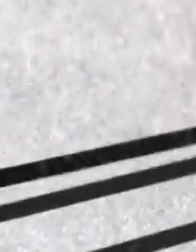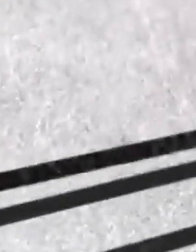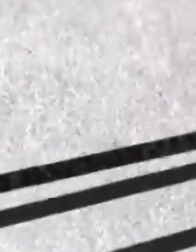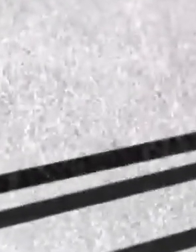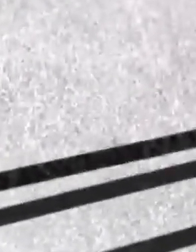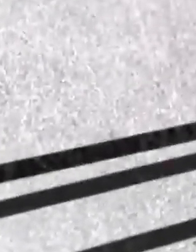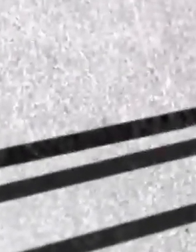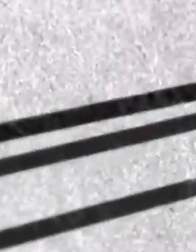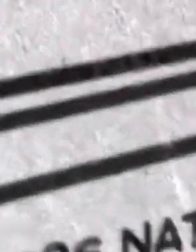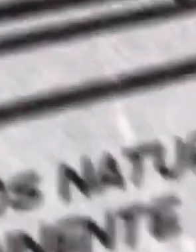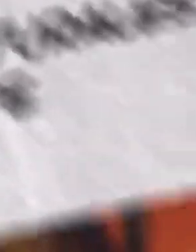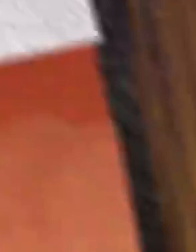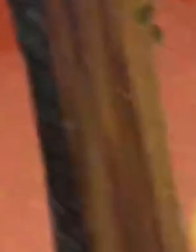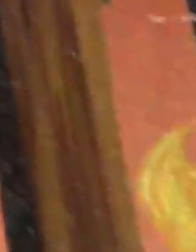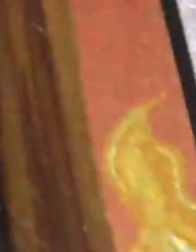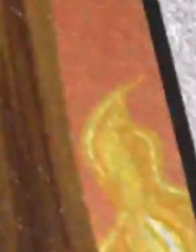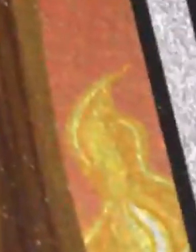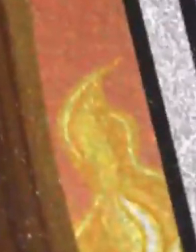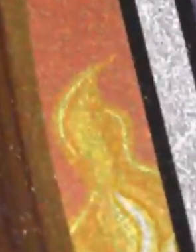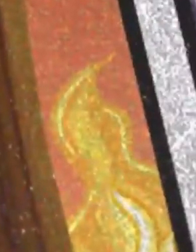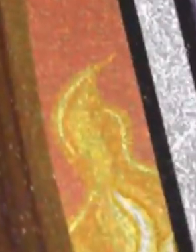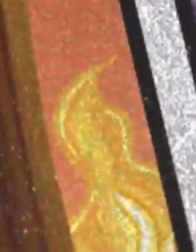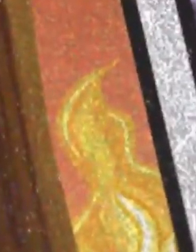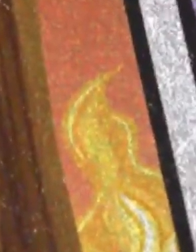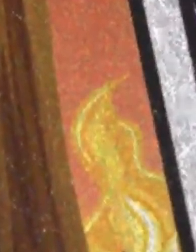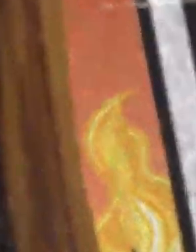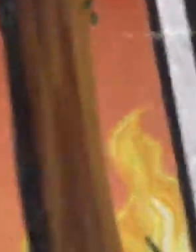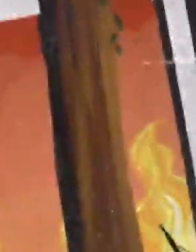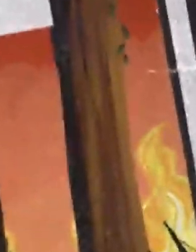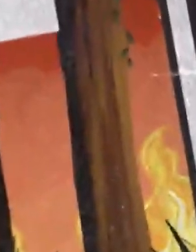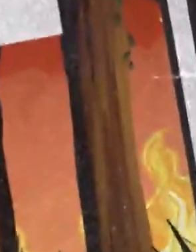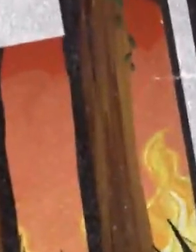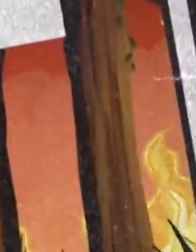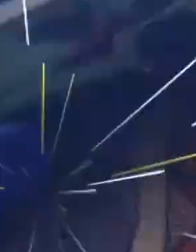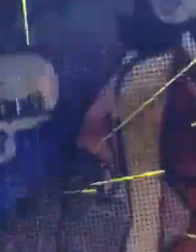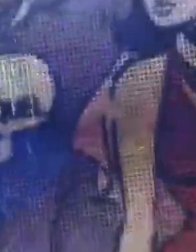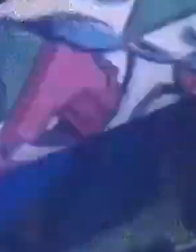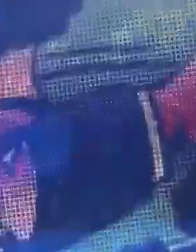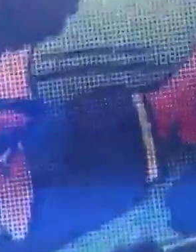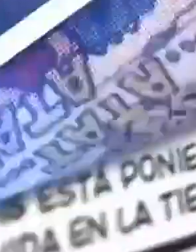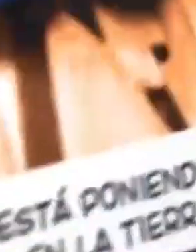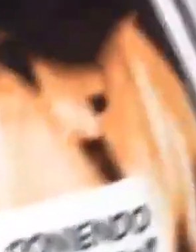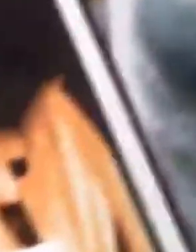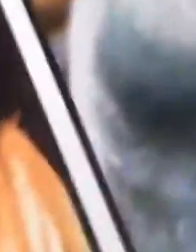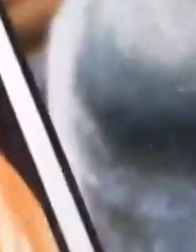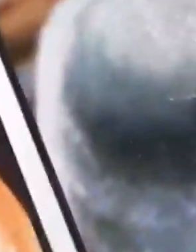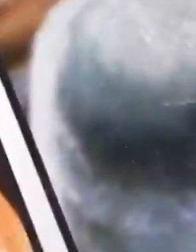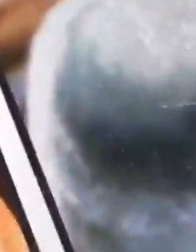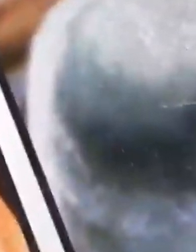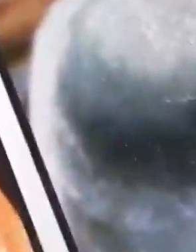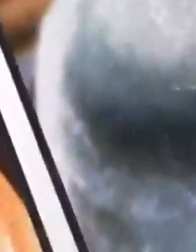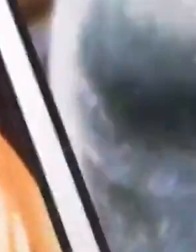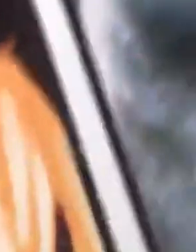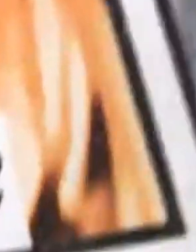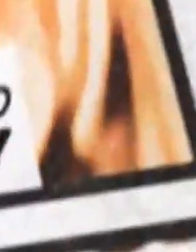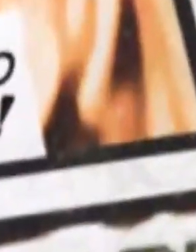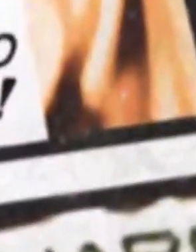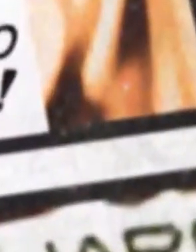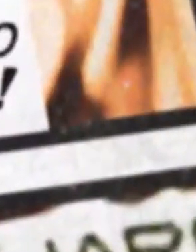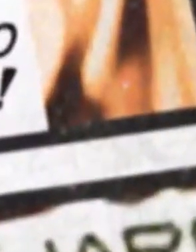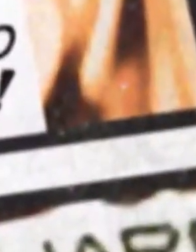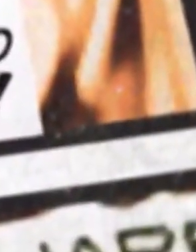¡Atención! ¡Atención! Los recursos naturales están en inminente peligro. Un multimillonario malhechor llamado